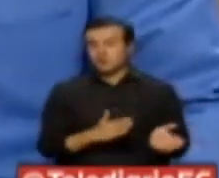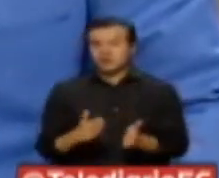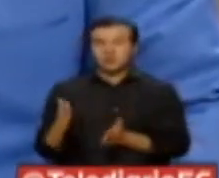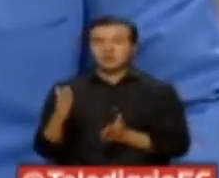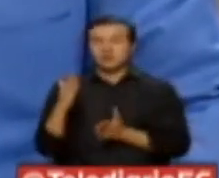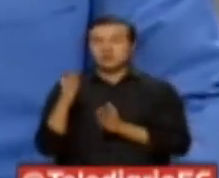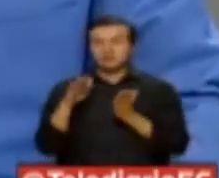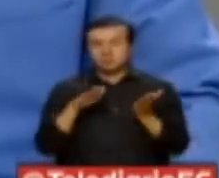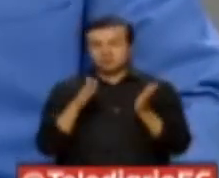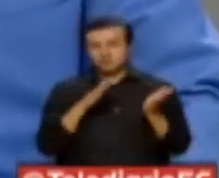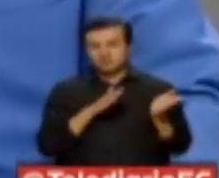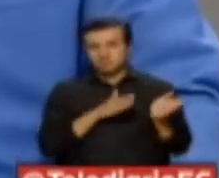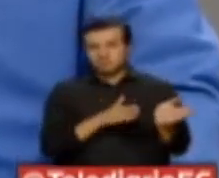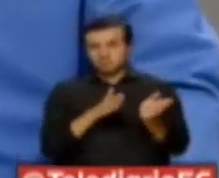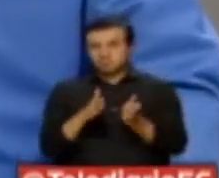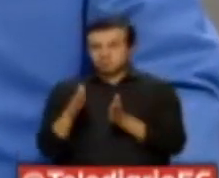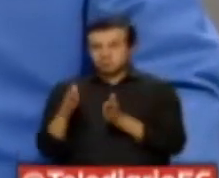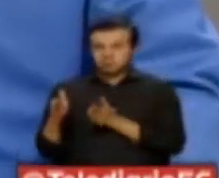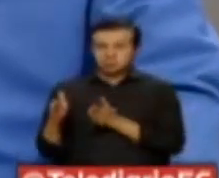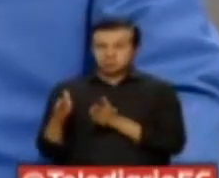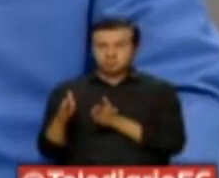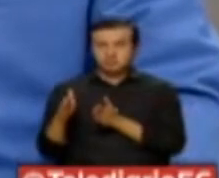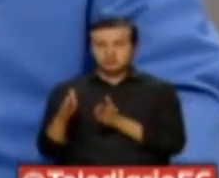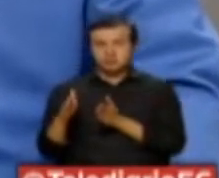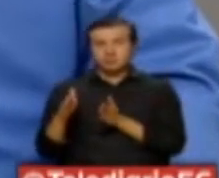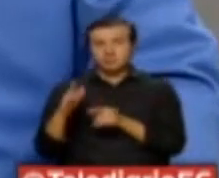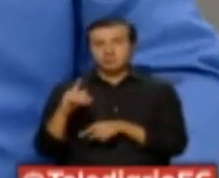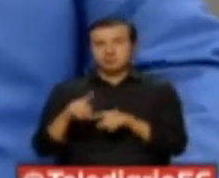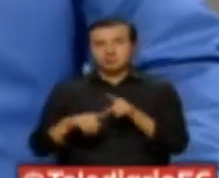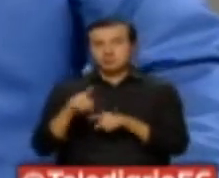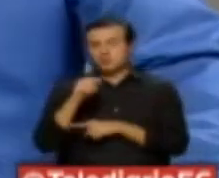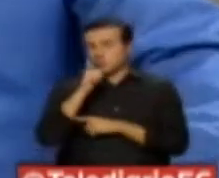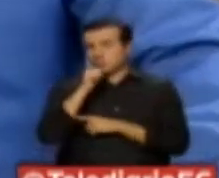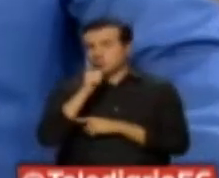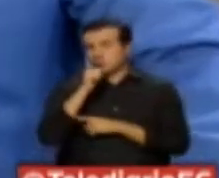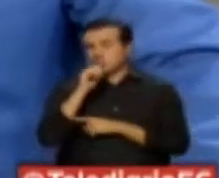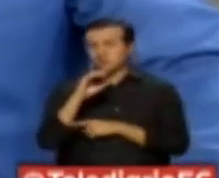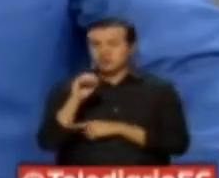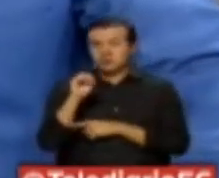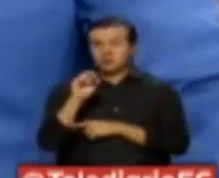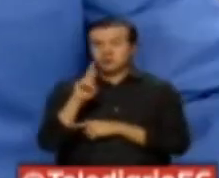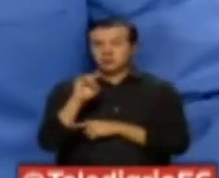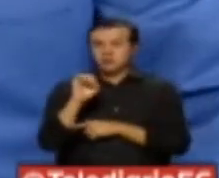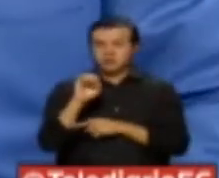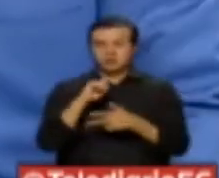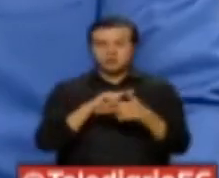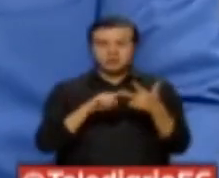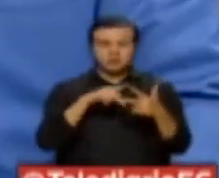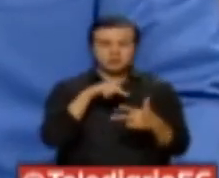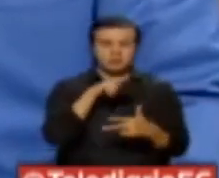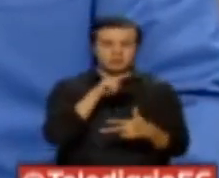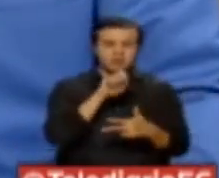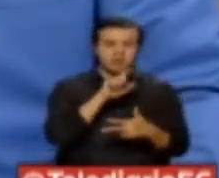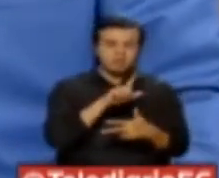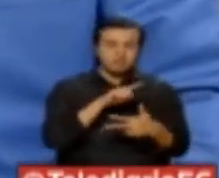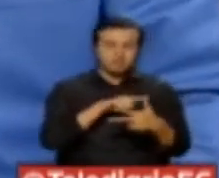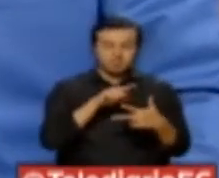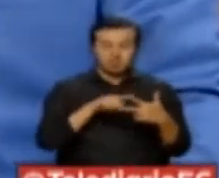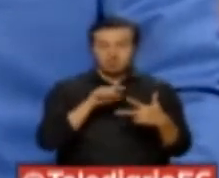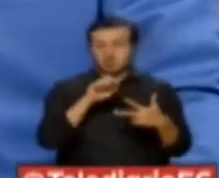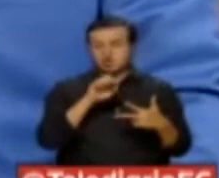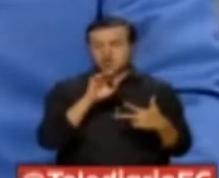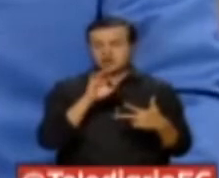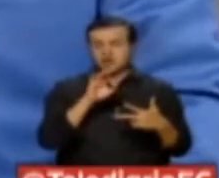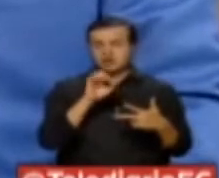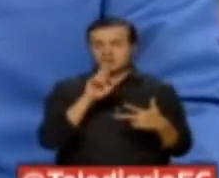sepelio de los colegas periodistas de diario 'el comercio' de paul efraín y javier y